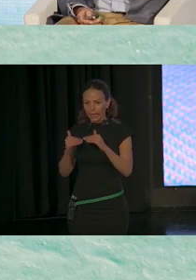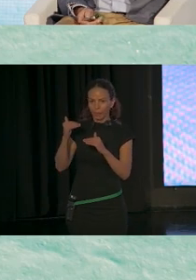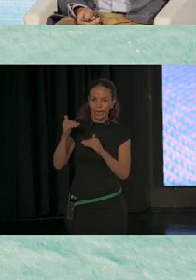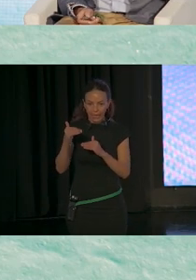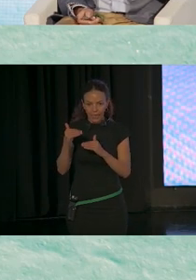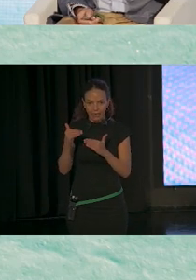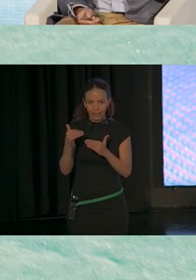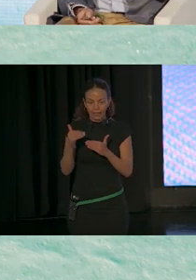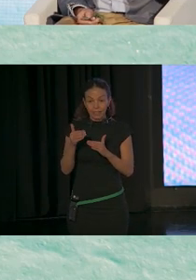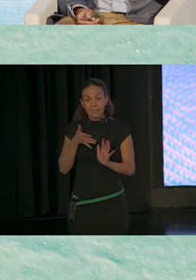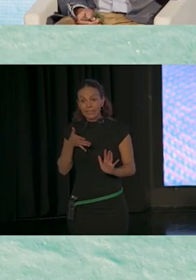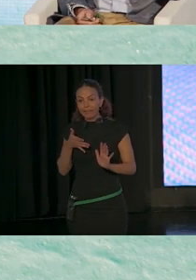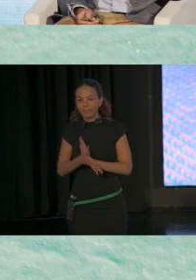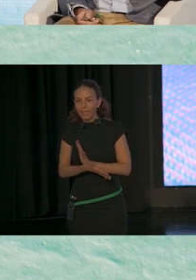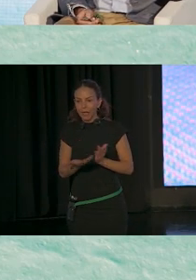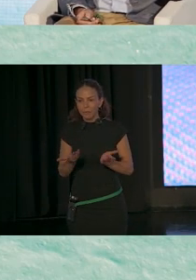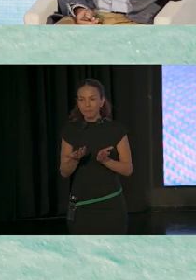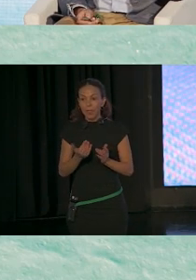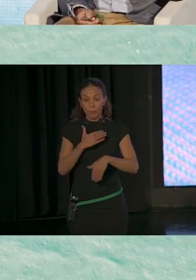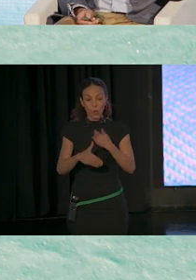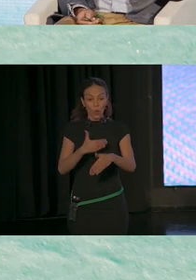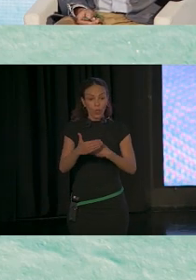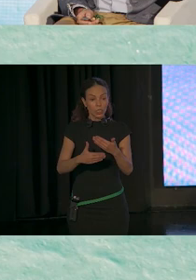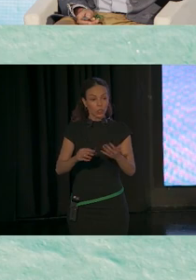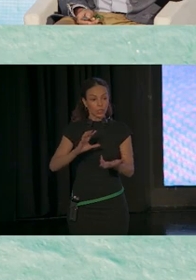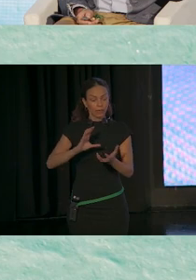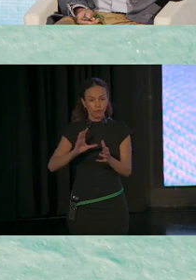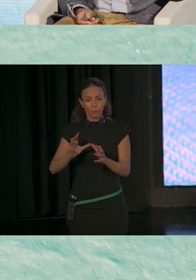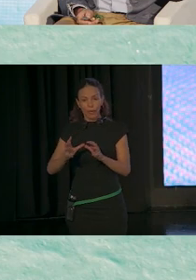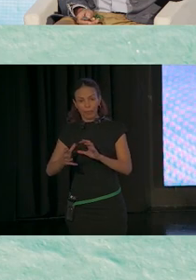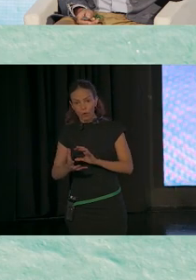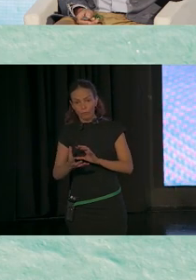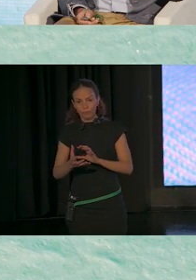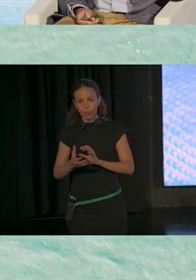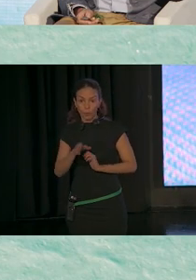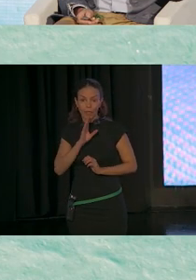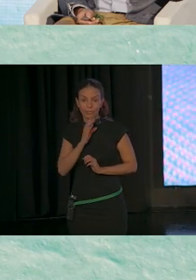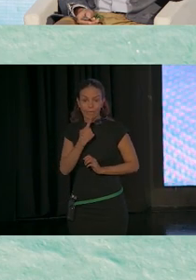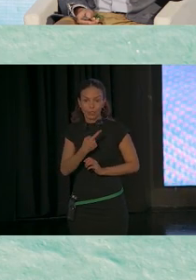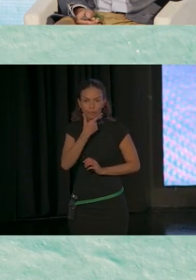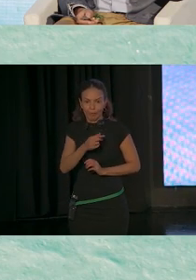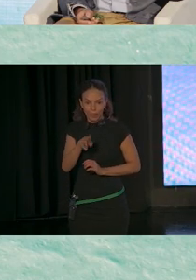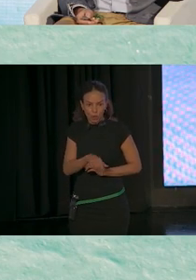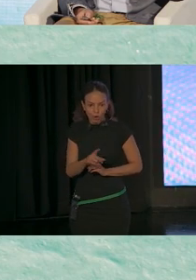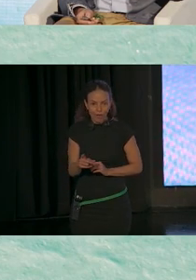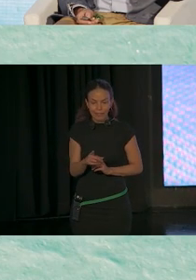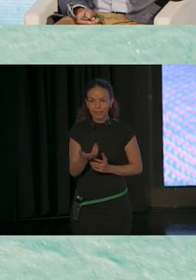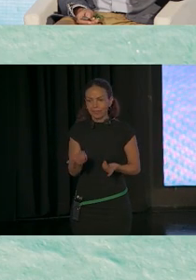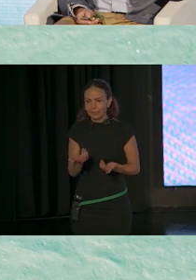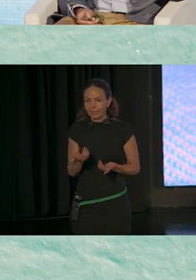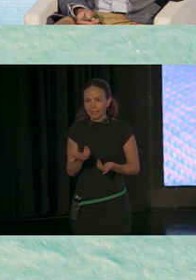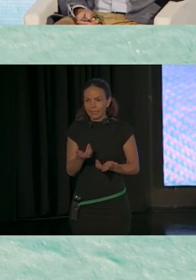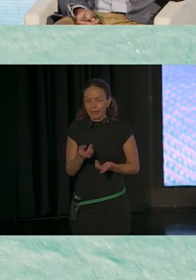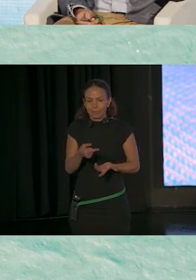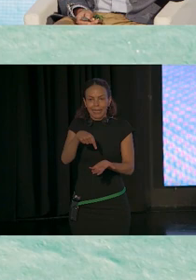que, bueno, los procesos de transformación no son, como he comentado antes, simples, sino que suponen o